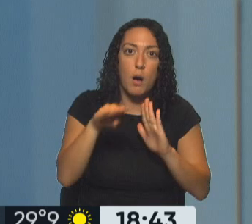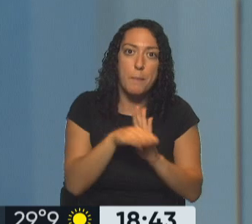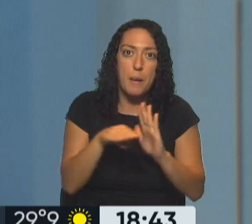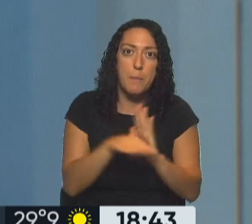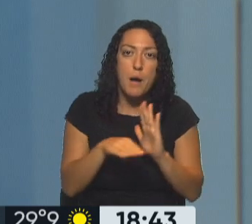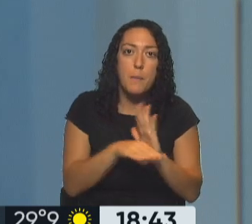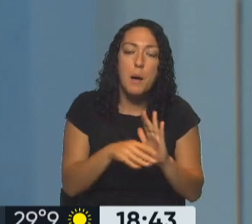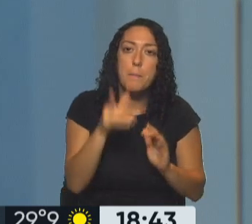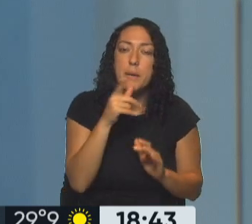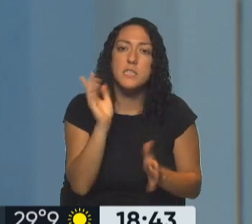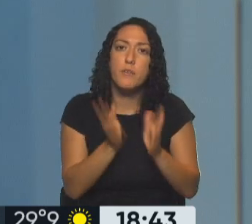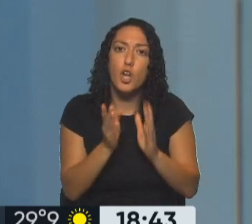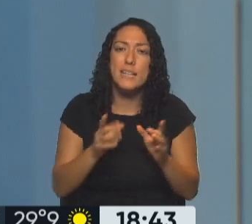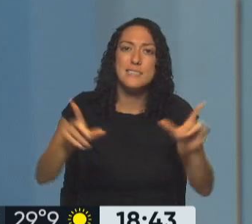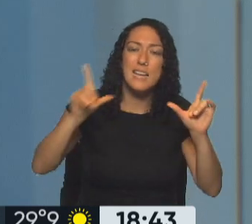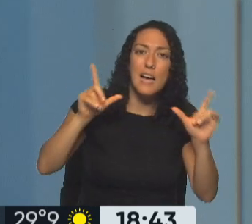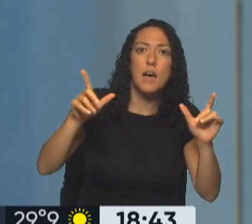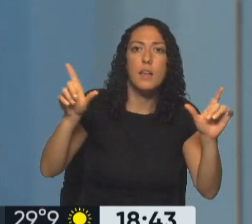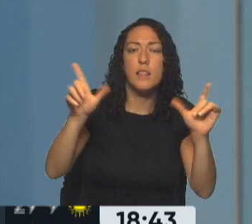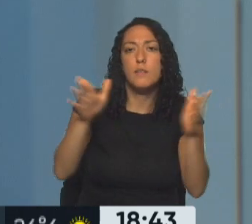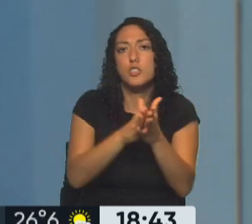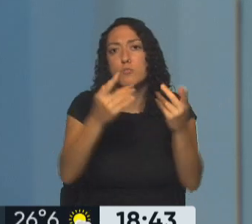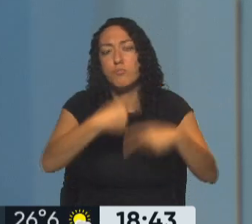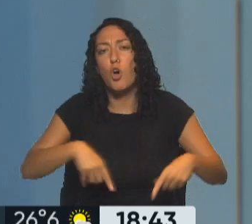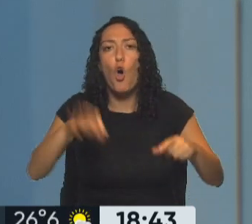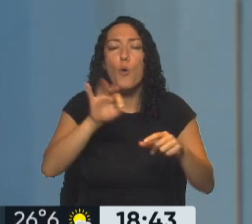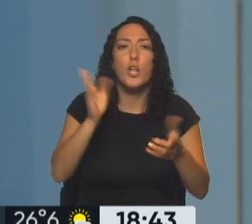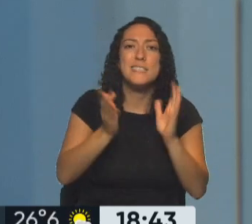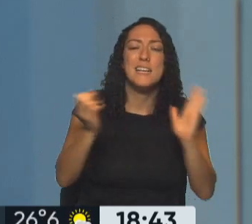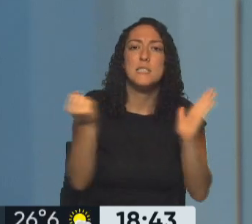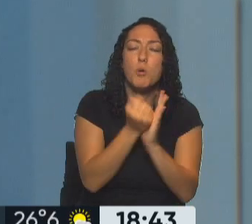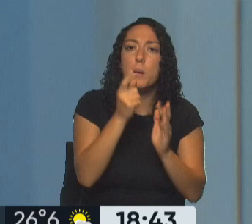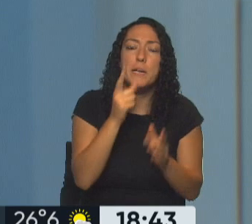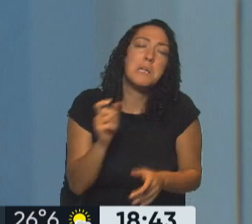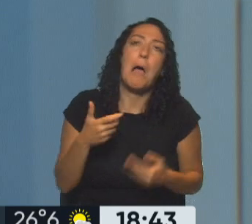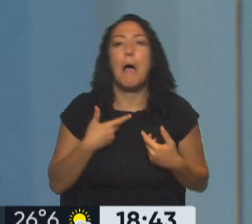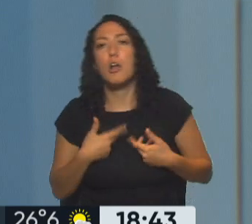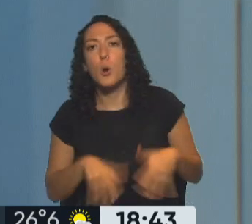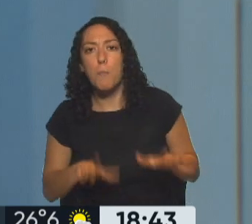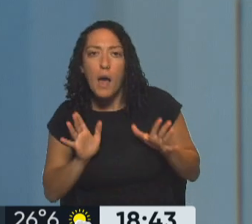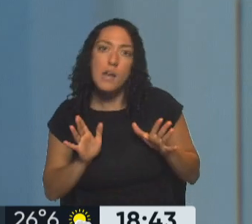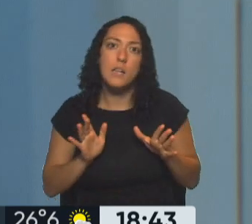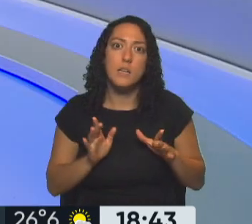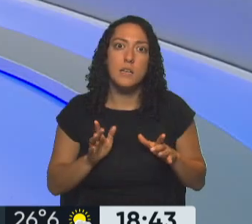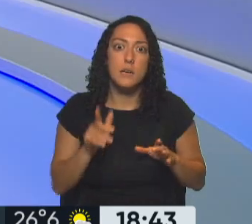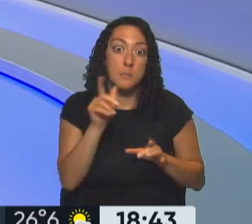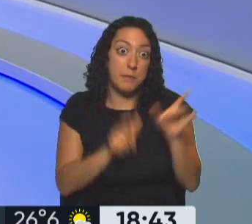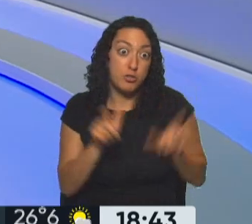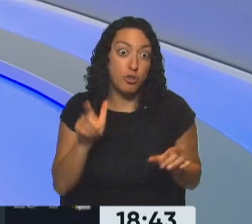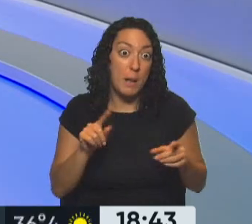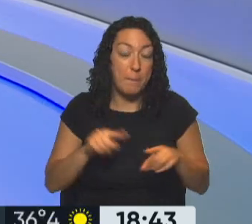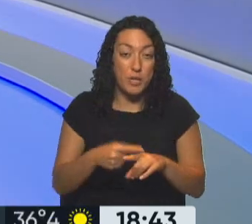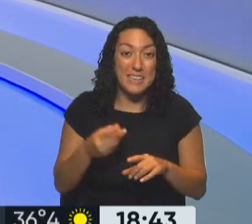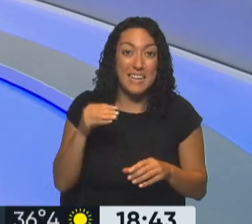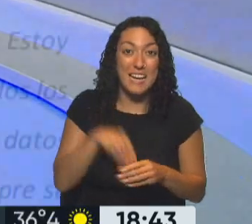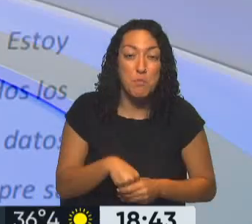muy naturalizada no la violencia mediática la violencia simbólica que reciben las mujeres sobre todo las que incursionan en en la